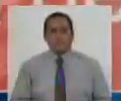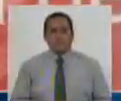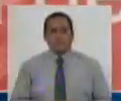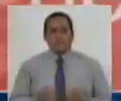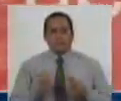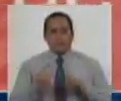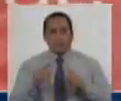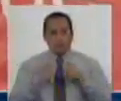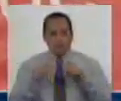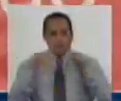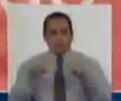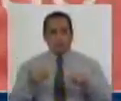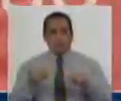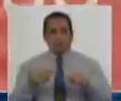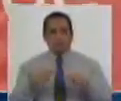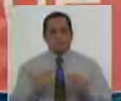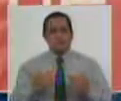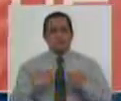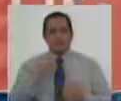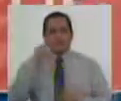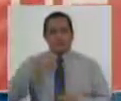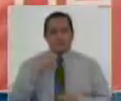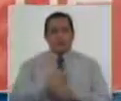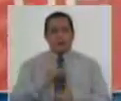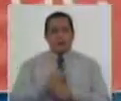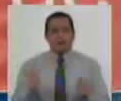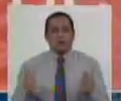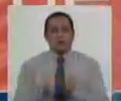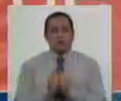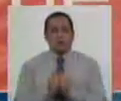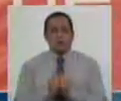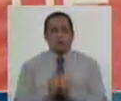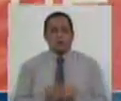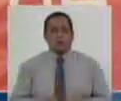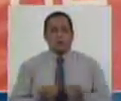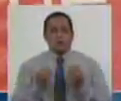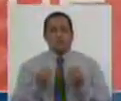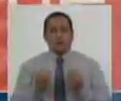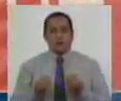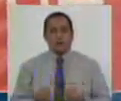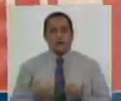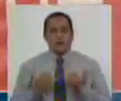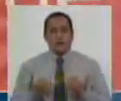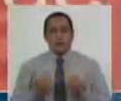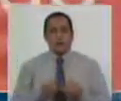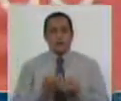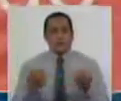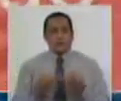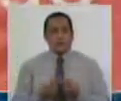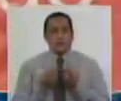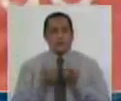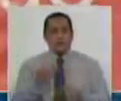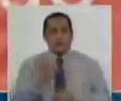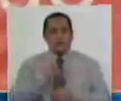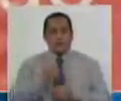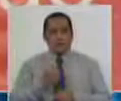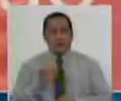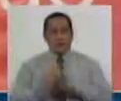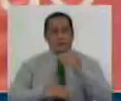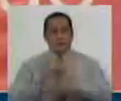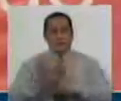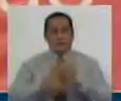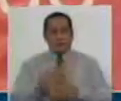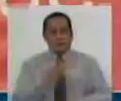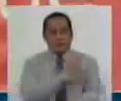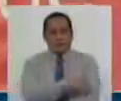Pero para esto tenemos que trabajar juntos, porque la plata para construir el hospital, para